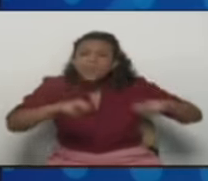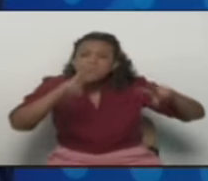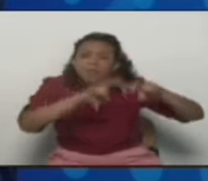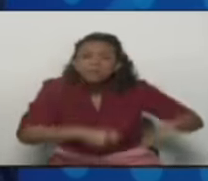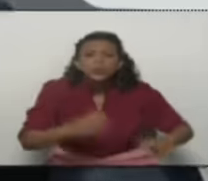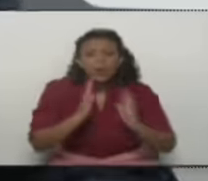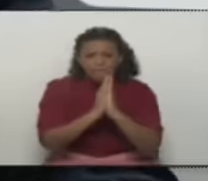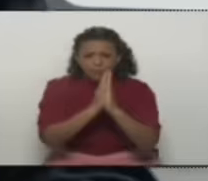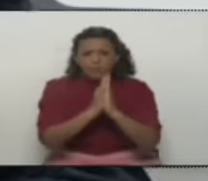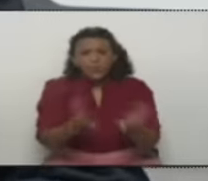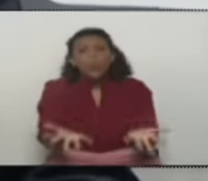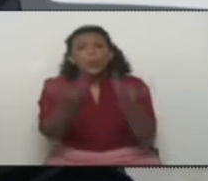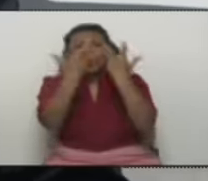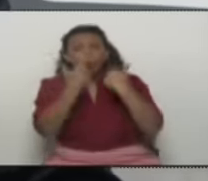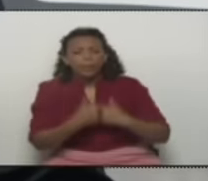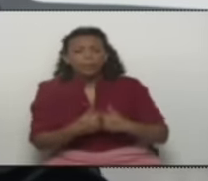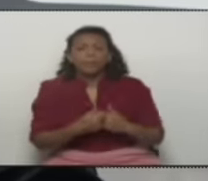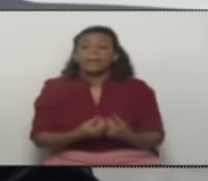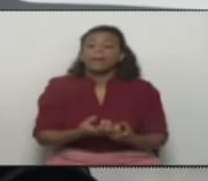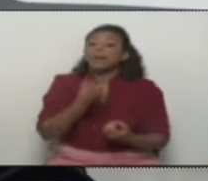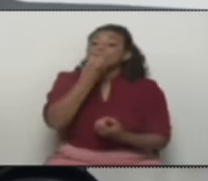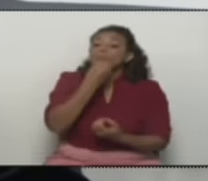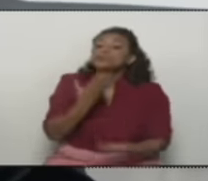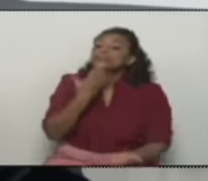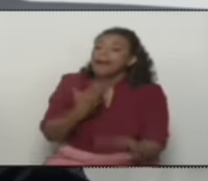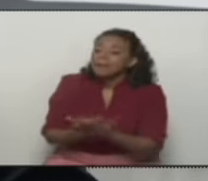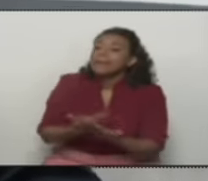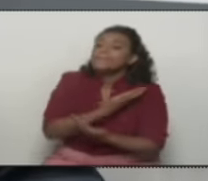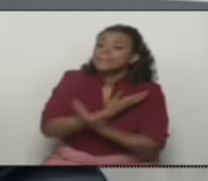profesor, adelante. Muchas gracias, señor presidente.